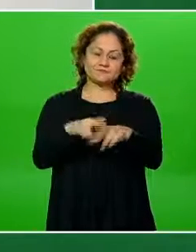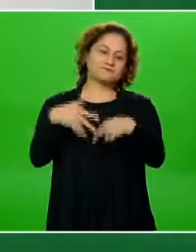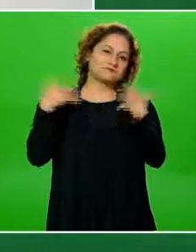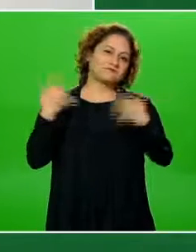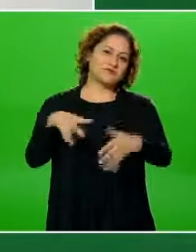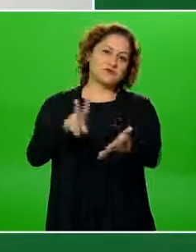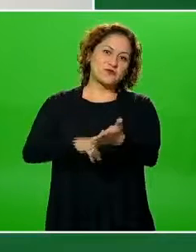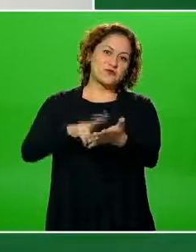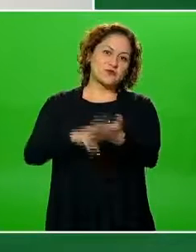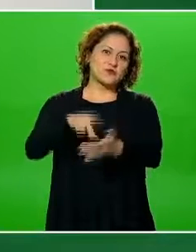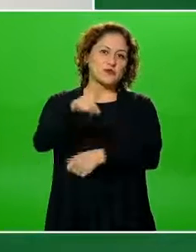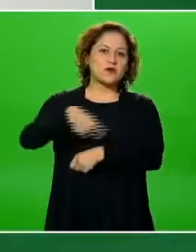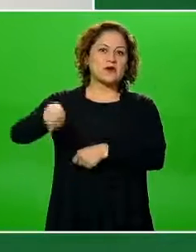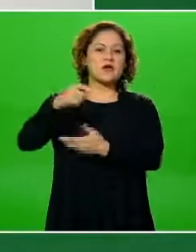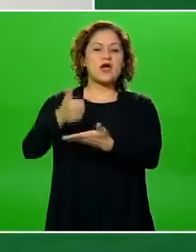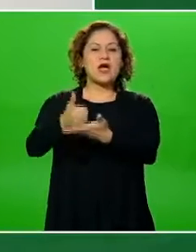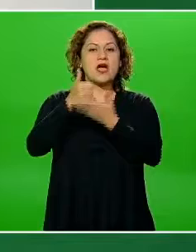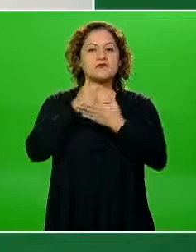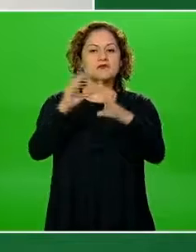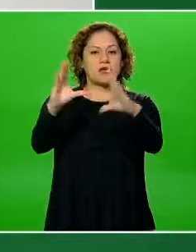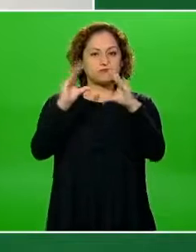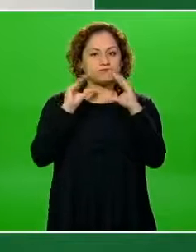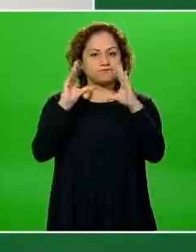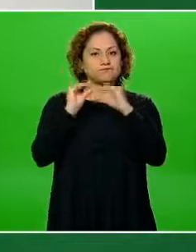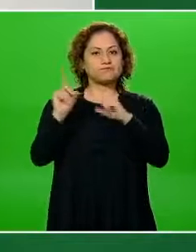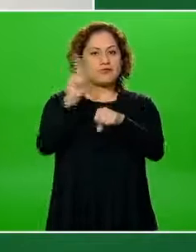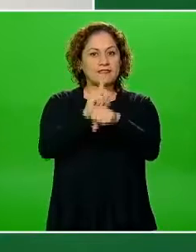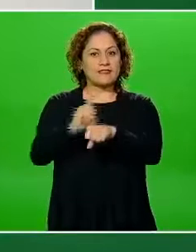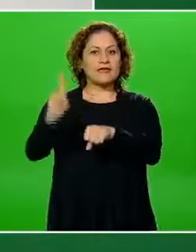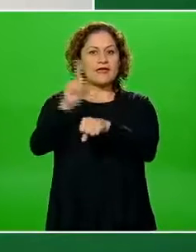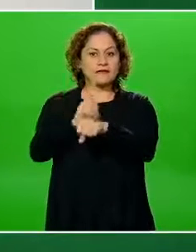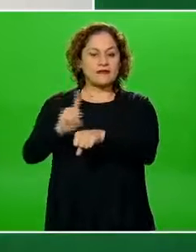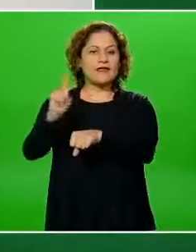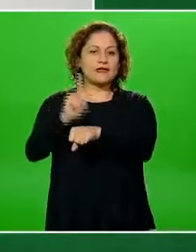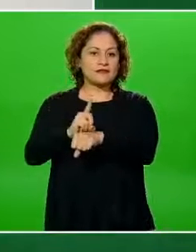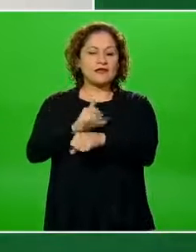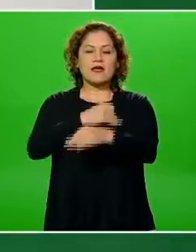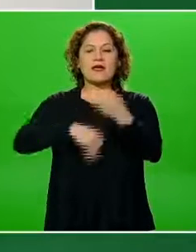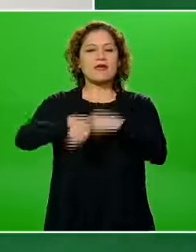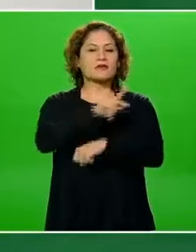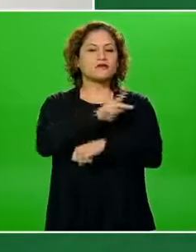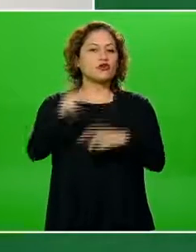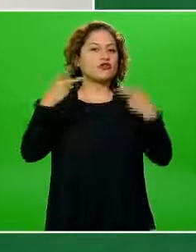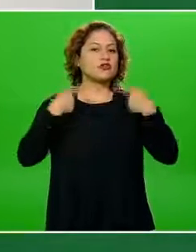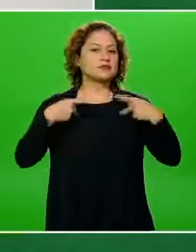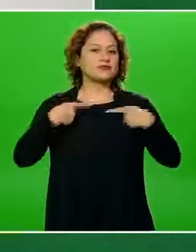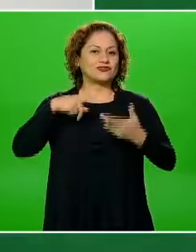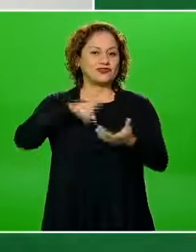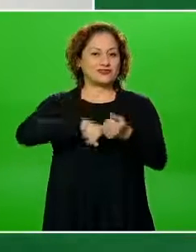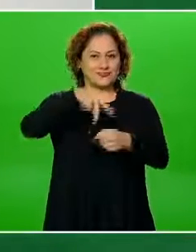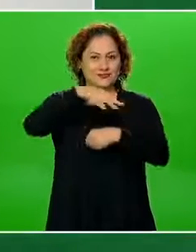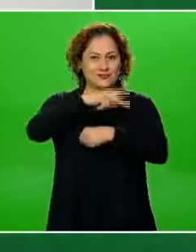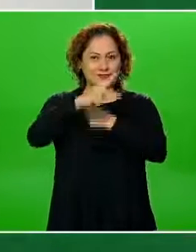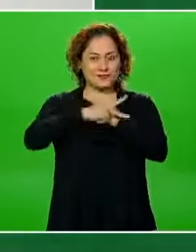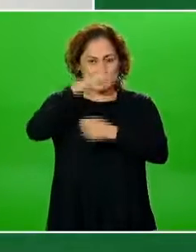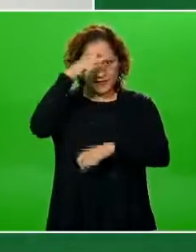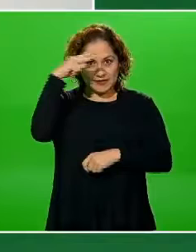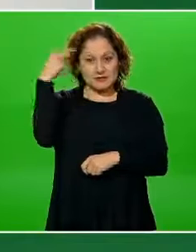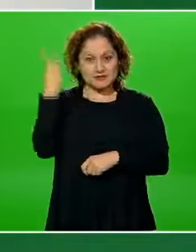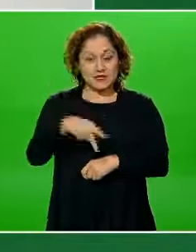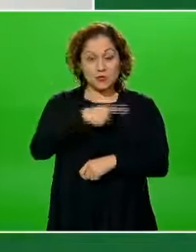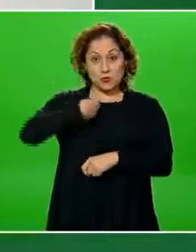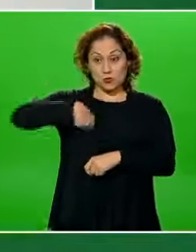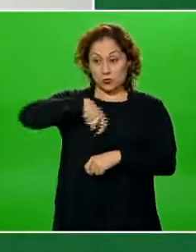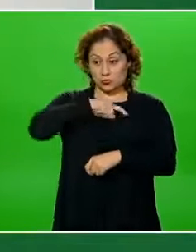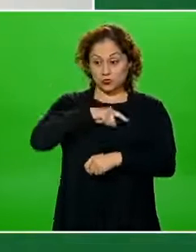nos ayudan a formar día a día a todas las mexicanas y los mexicanos. De parte de toda la Secretaría de Salud, les